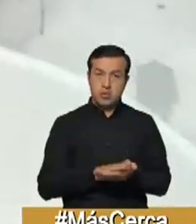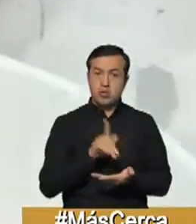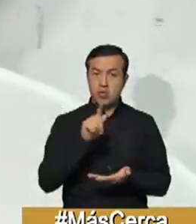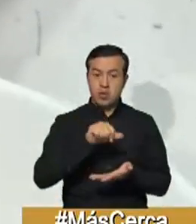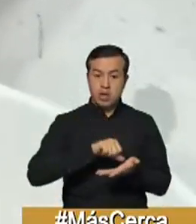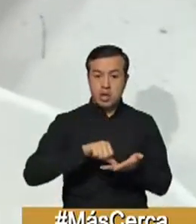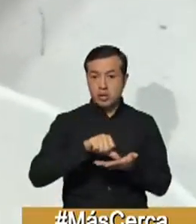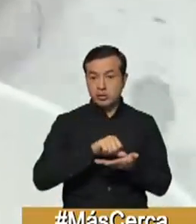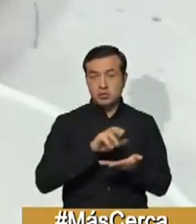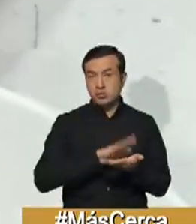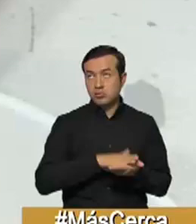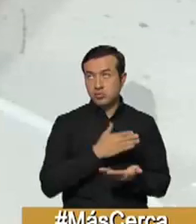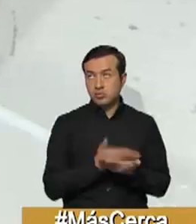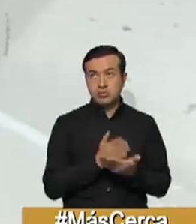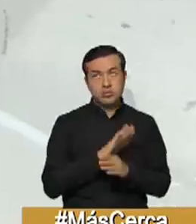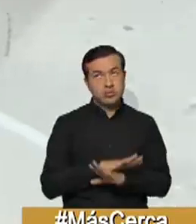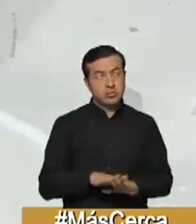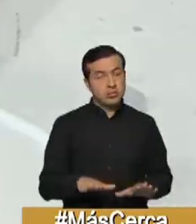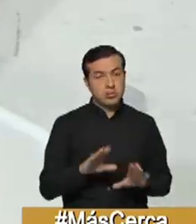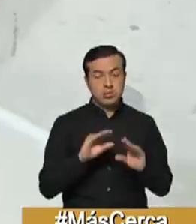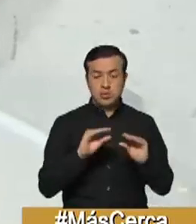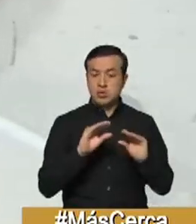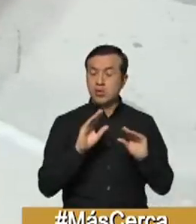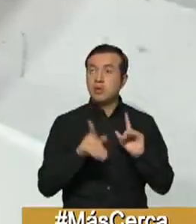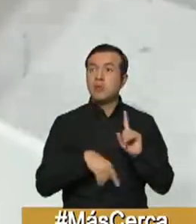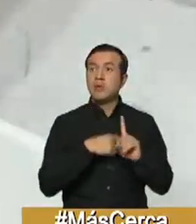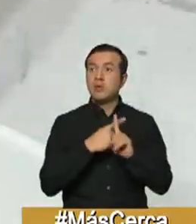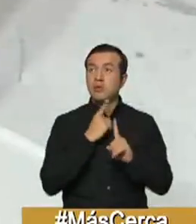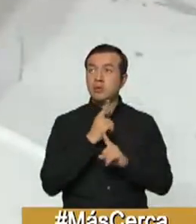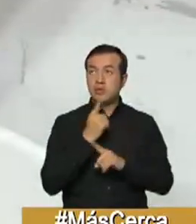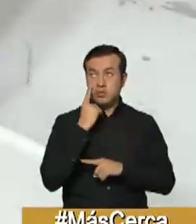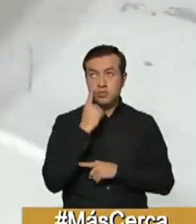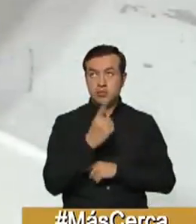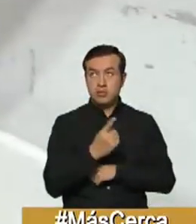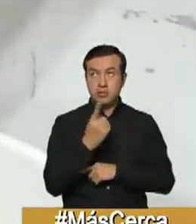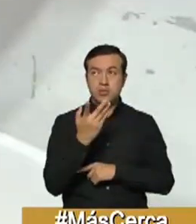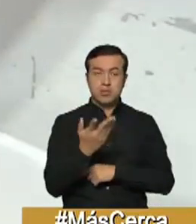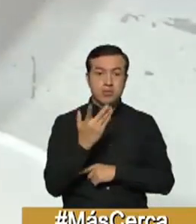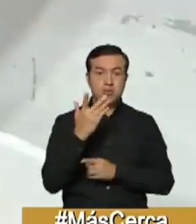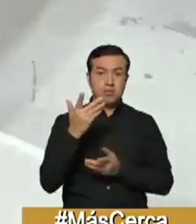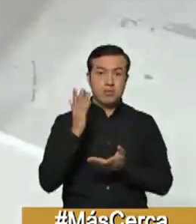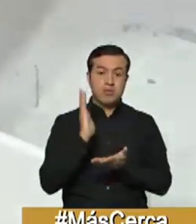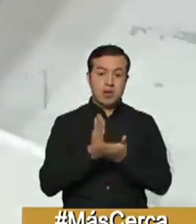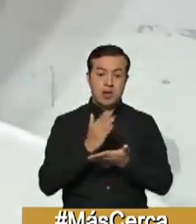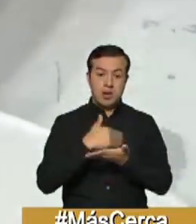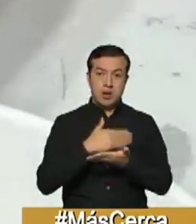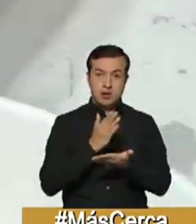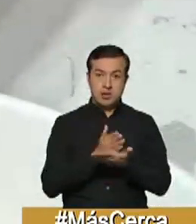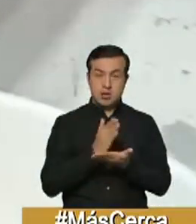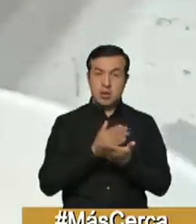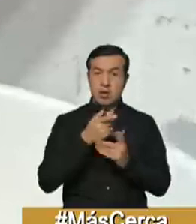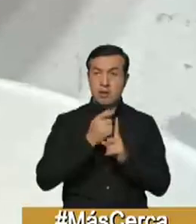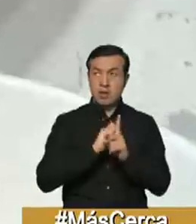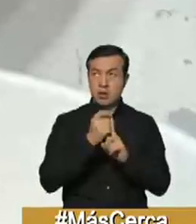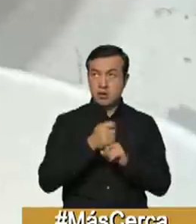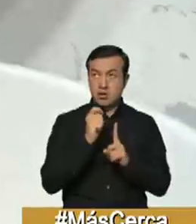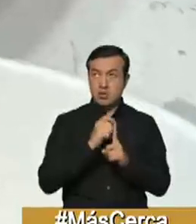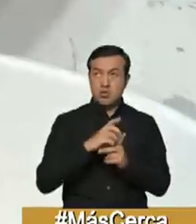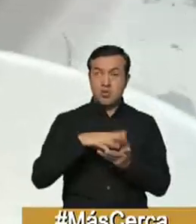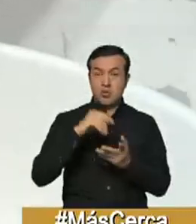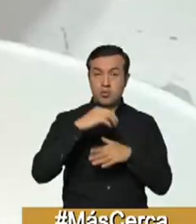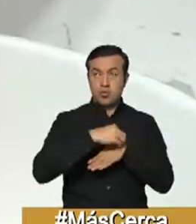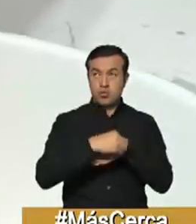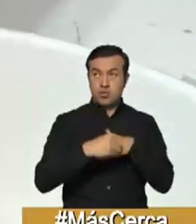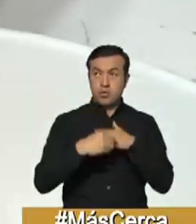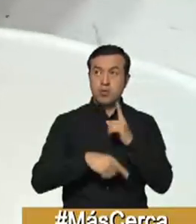aceite de oliva y hacemos los pancakes. Después, ¿cómo podemos poner? Podemos poner banano, arándano, frutilla y hasta un poquito